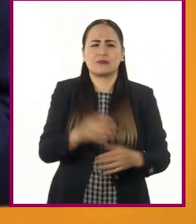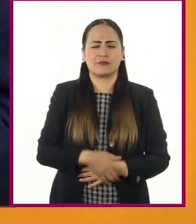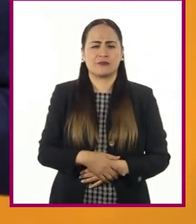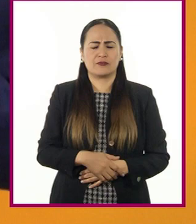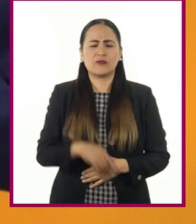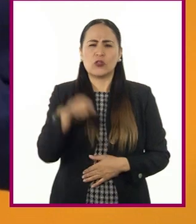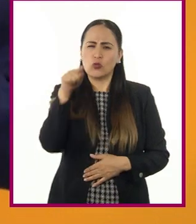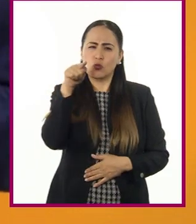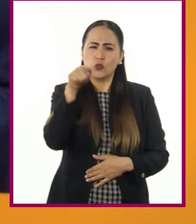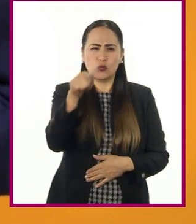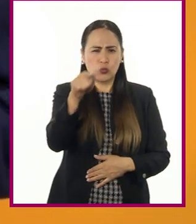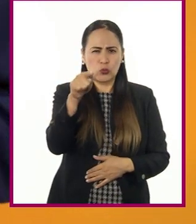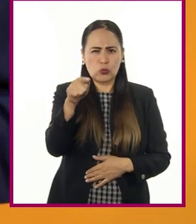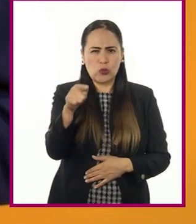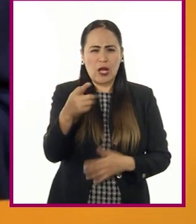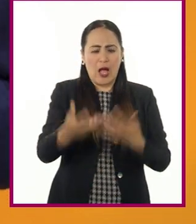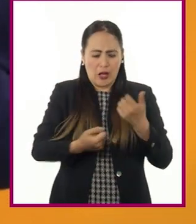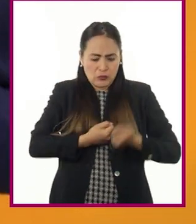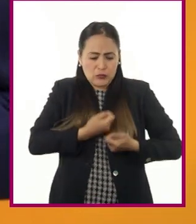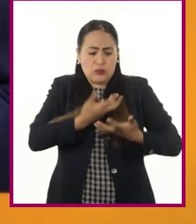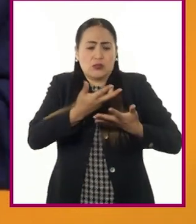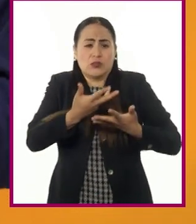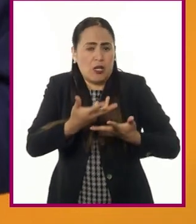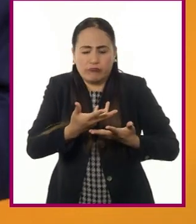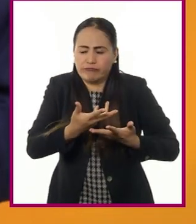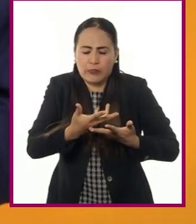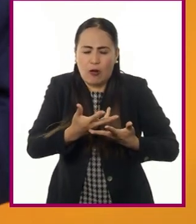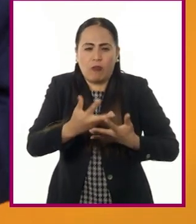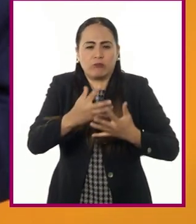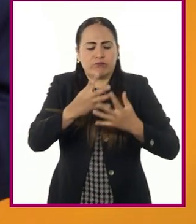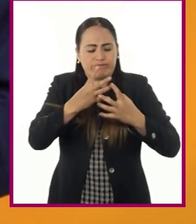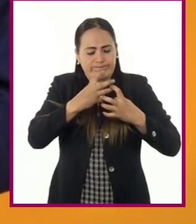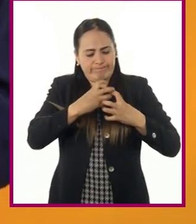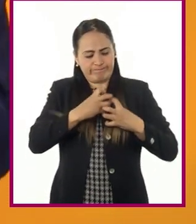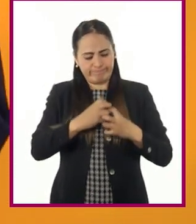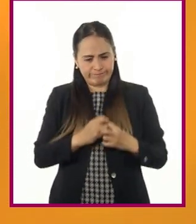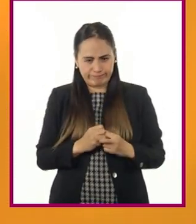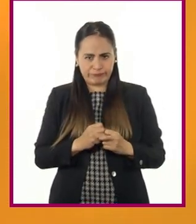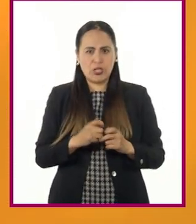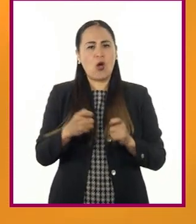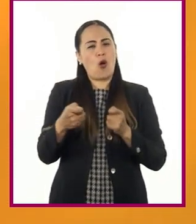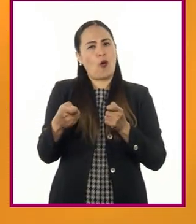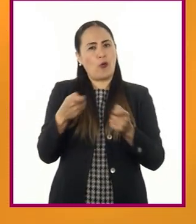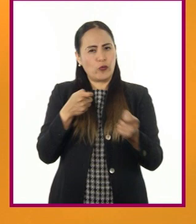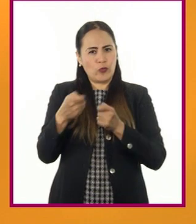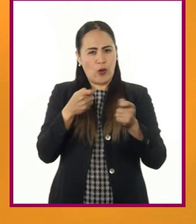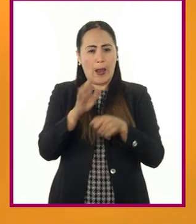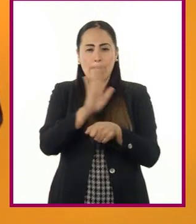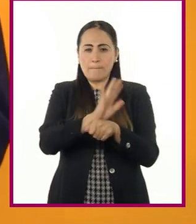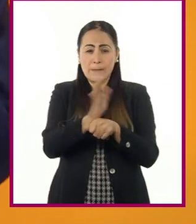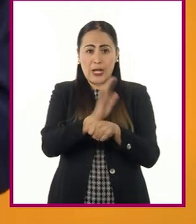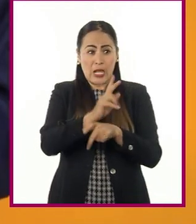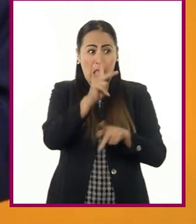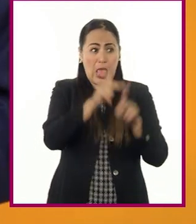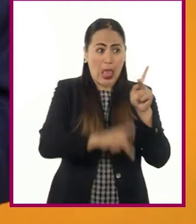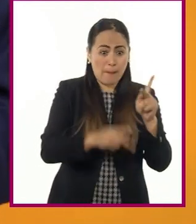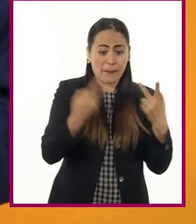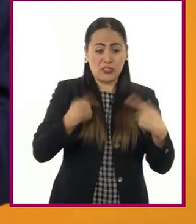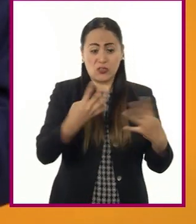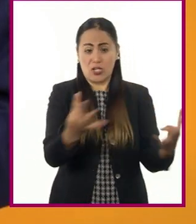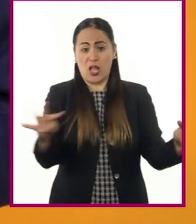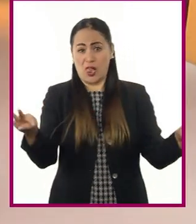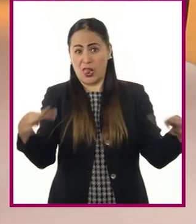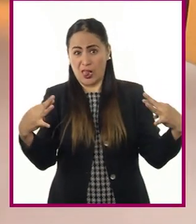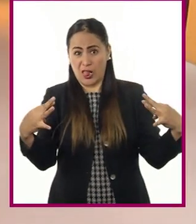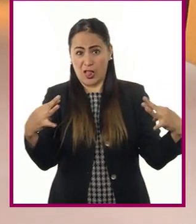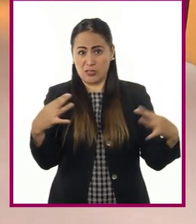cuando requieres limitar tus expresiones para no interrumpir la contemplación de la película al resto de la